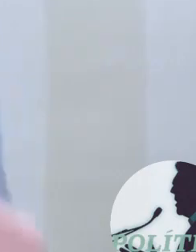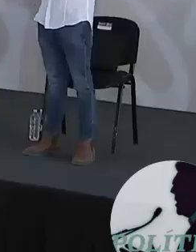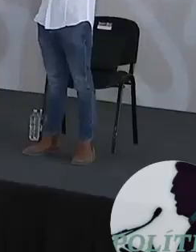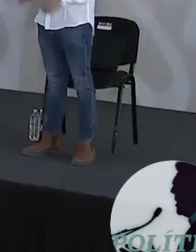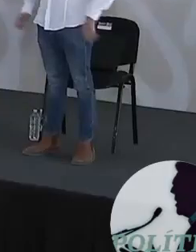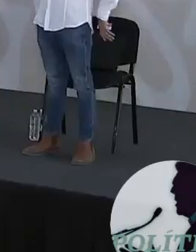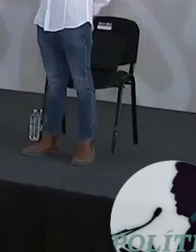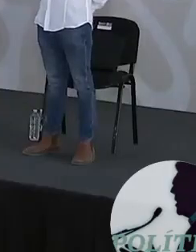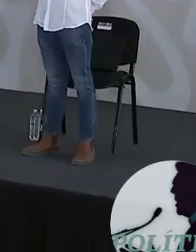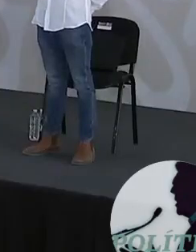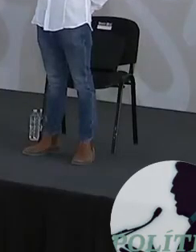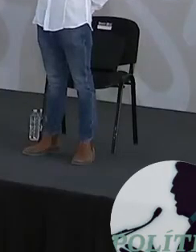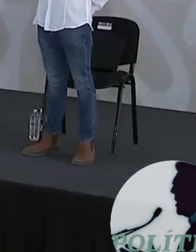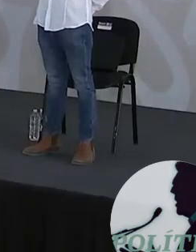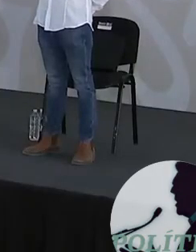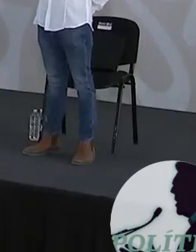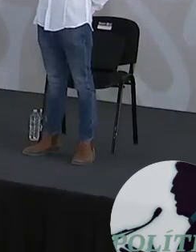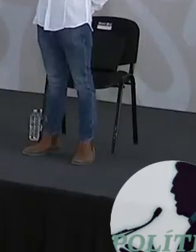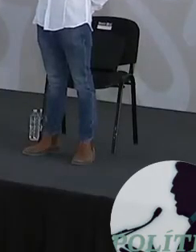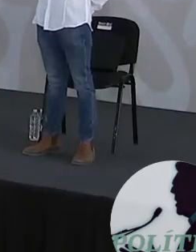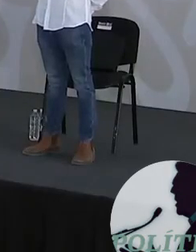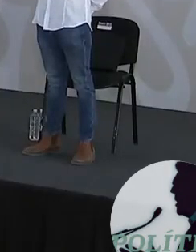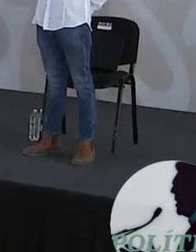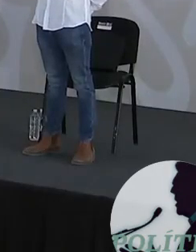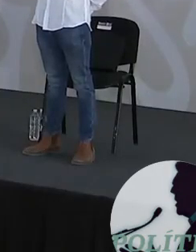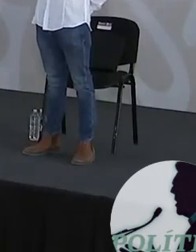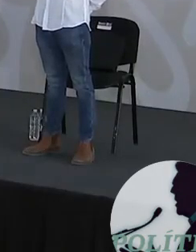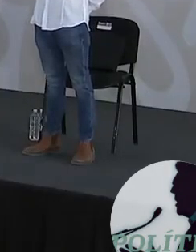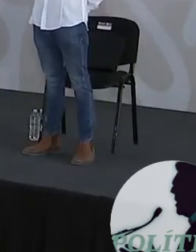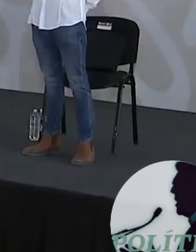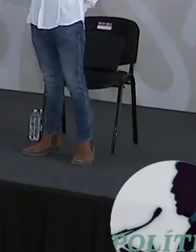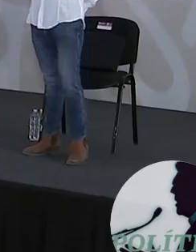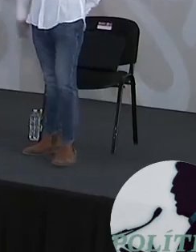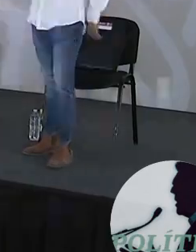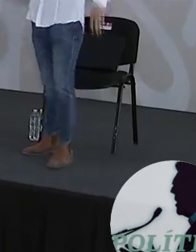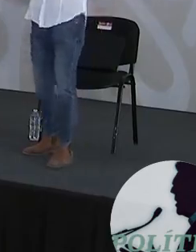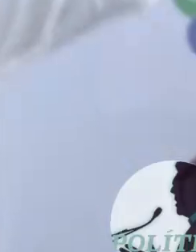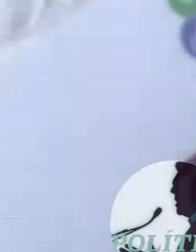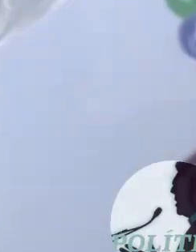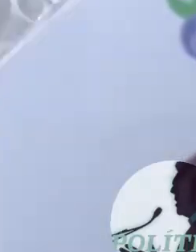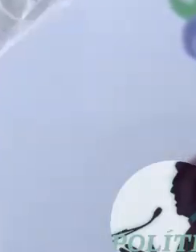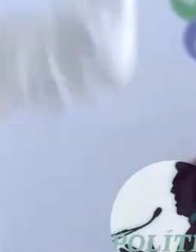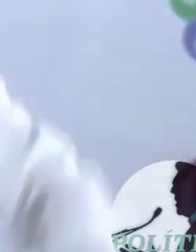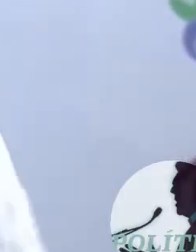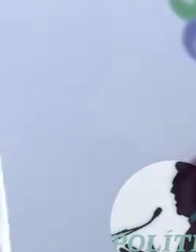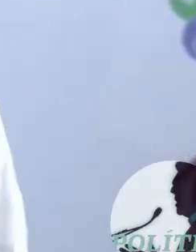El subsecretario Marat Bolaños López, responsable del programa Jóvenes Construyendo el Futuro.